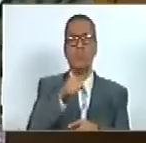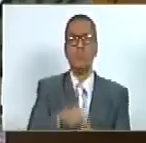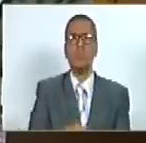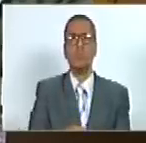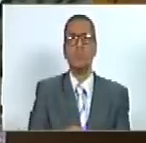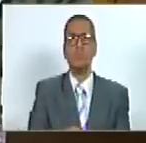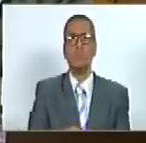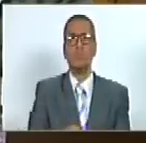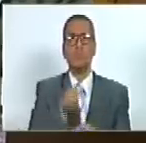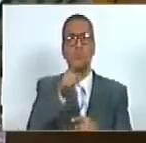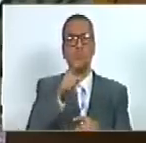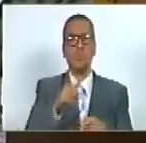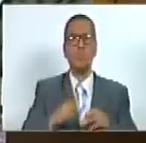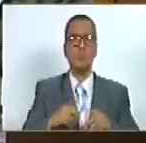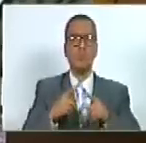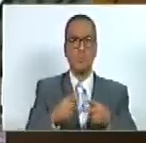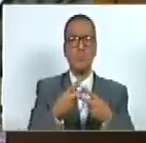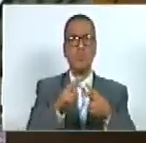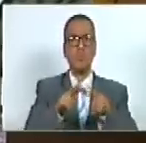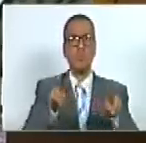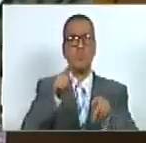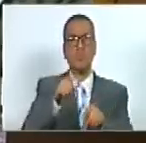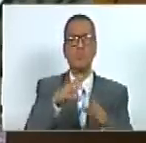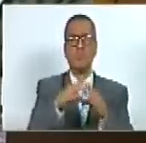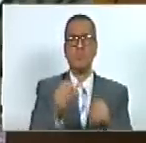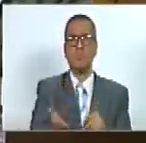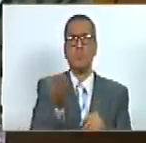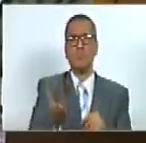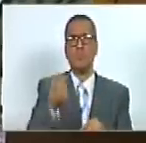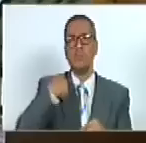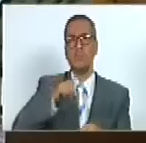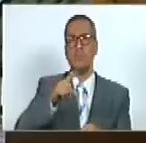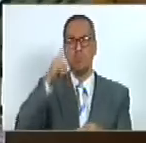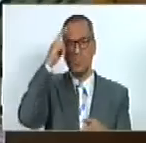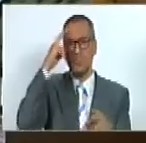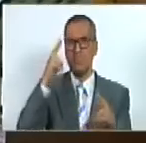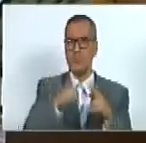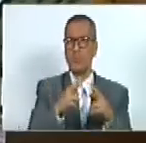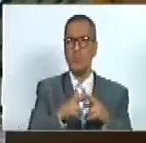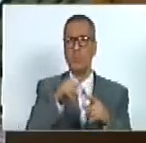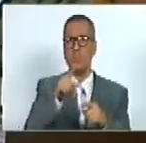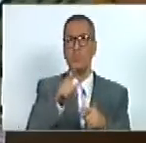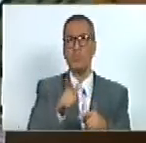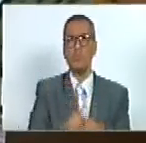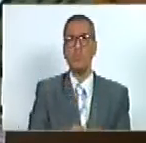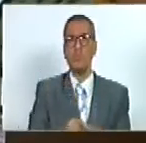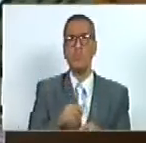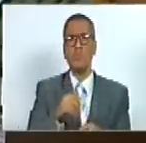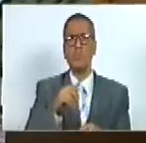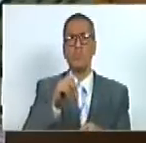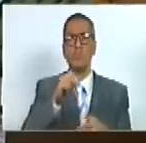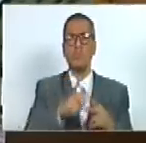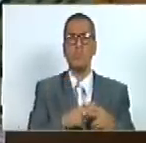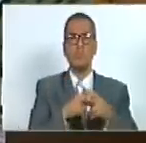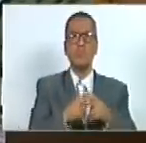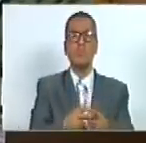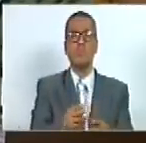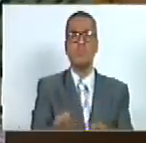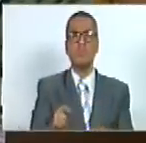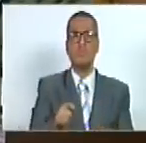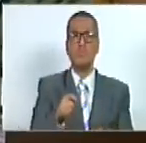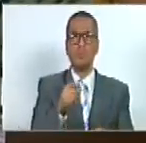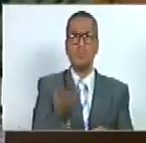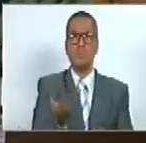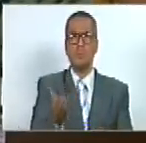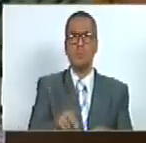que se han logrado de esta manera, en paz, que es lo más importante. Tenemos que reconocer que uno de los valores más importantes que